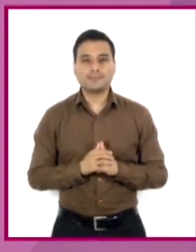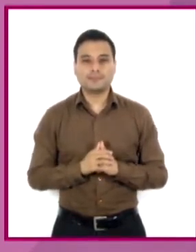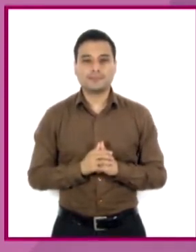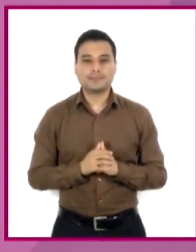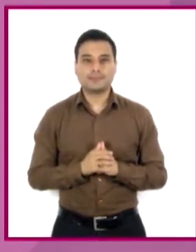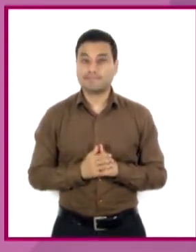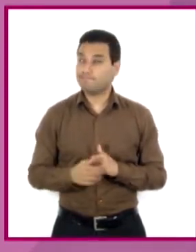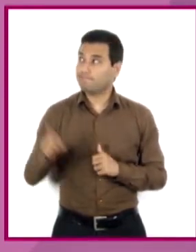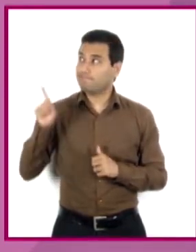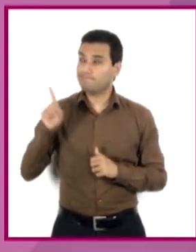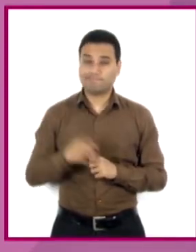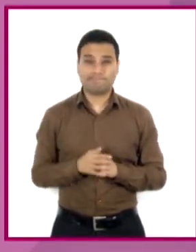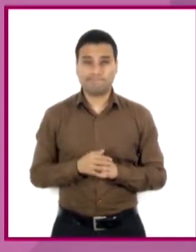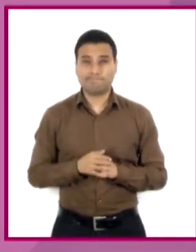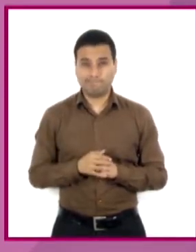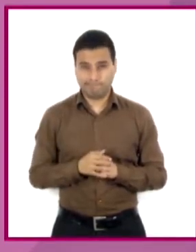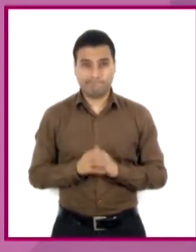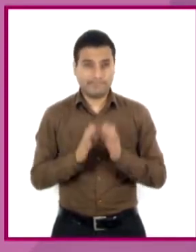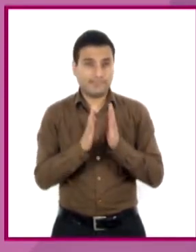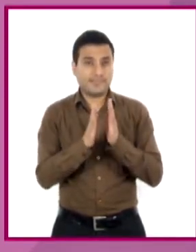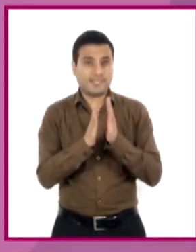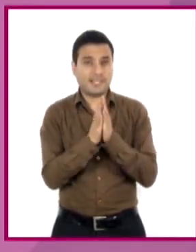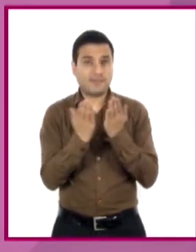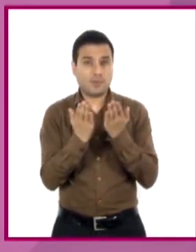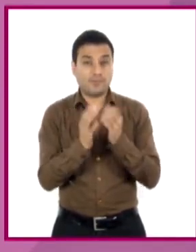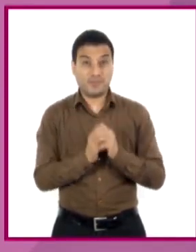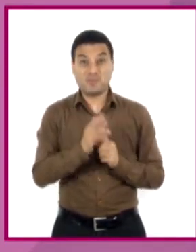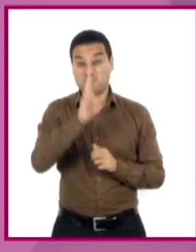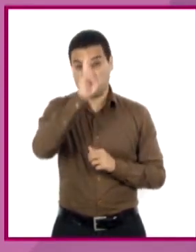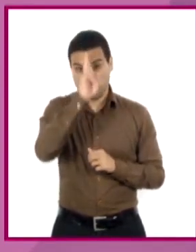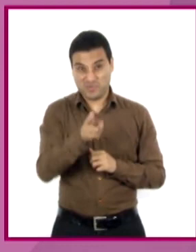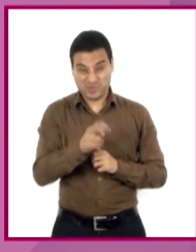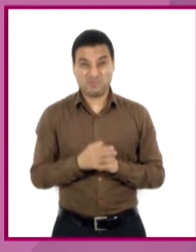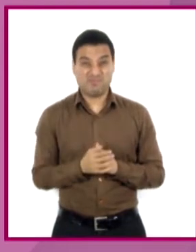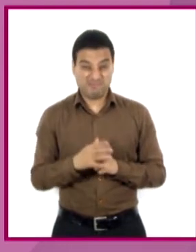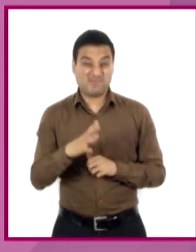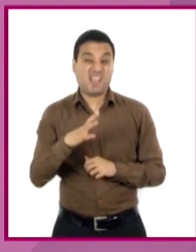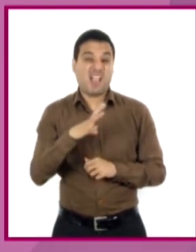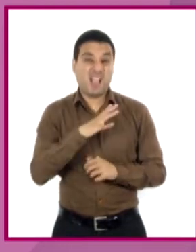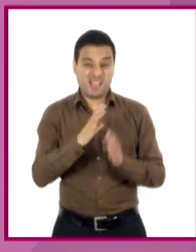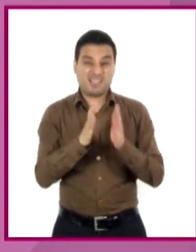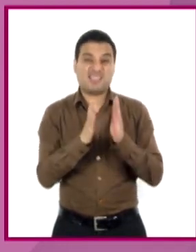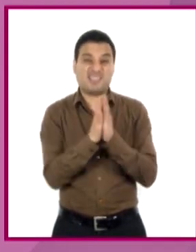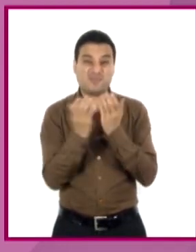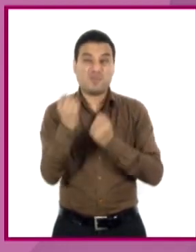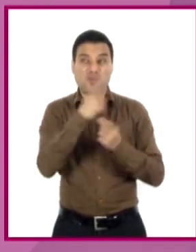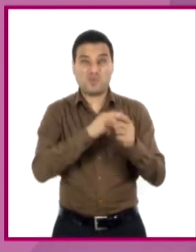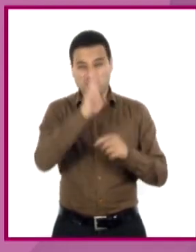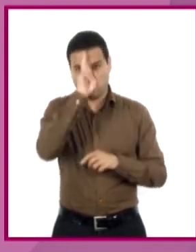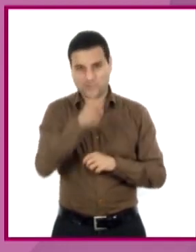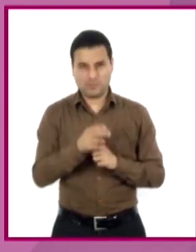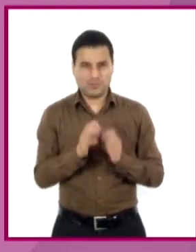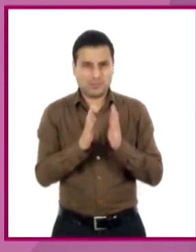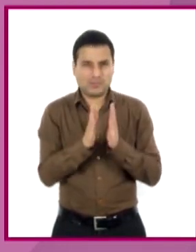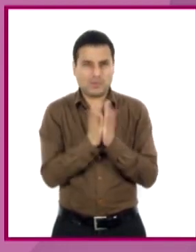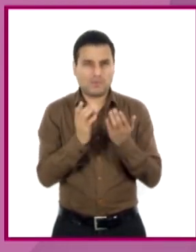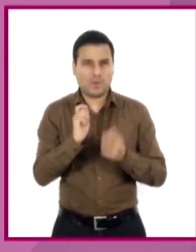Sí, escuchaste bien. En la actualidad existen libros prohibidos. ¿De qué libro se